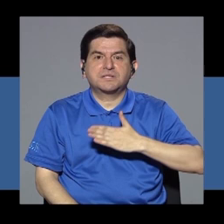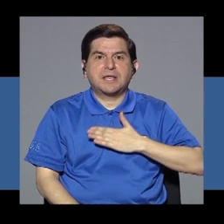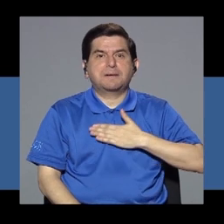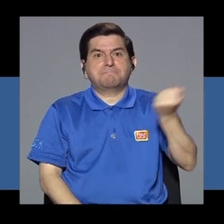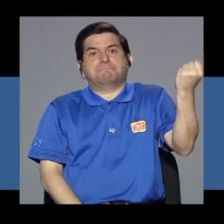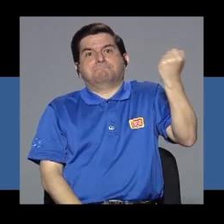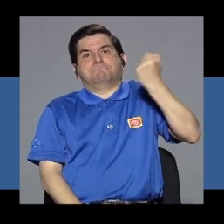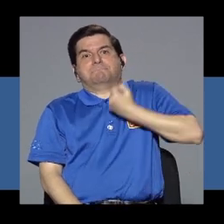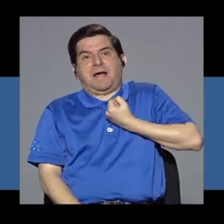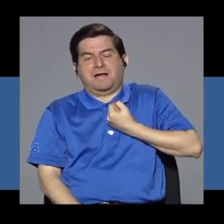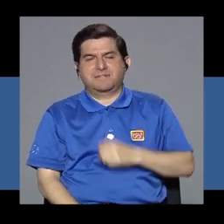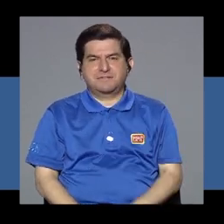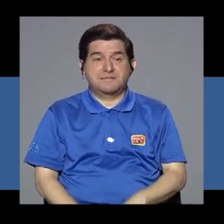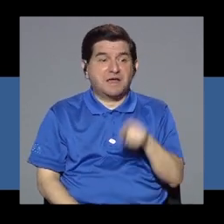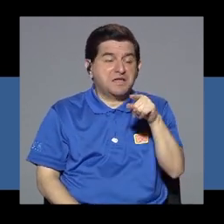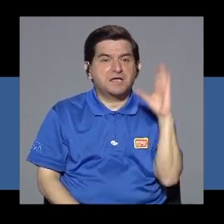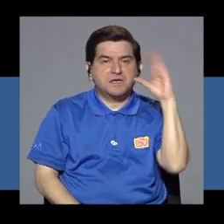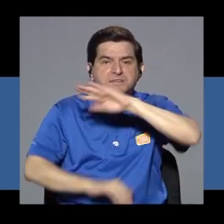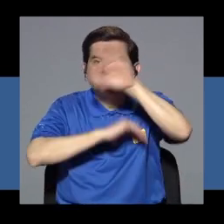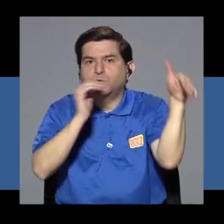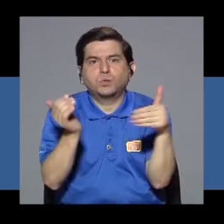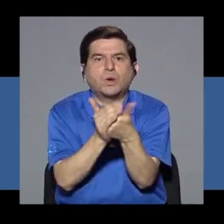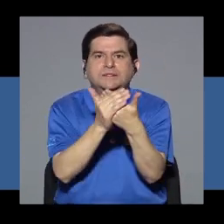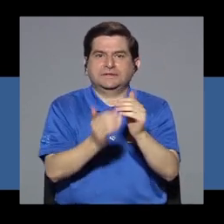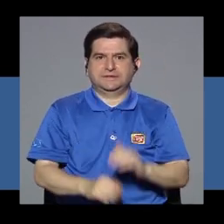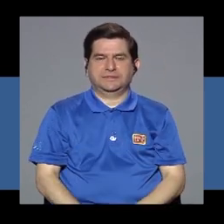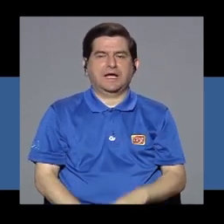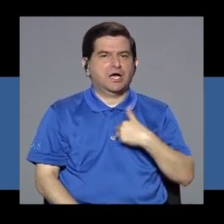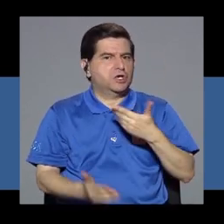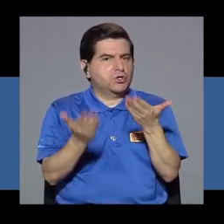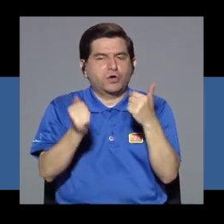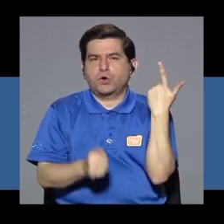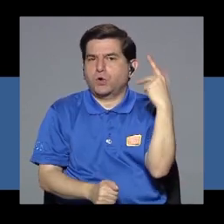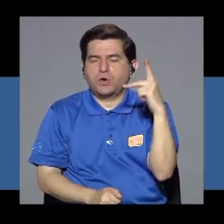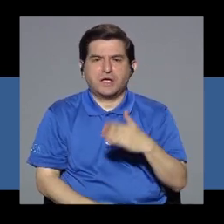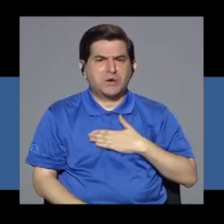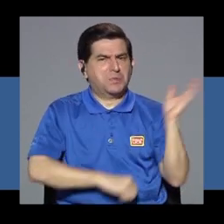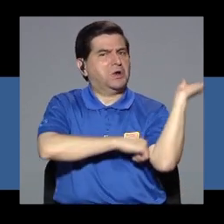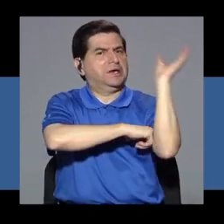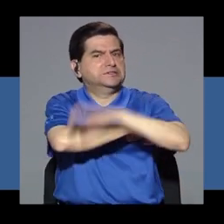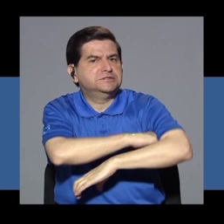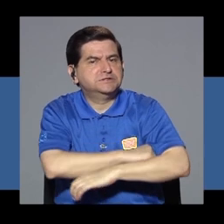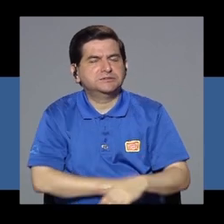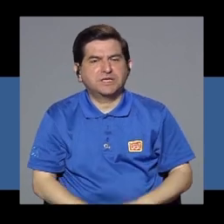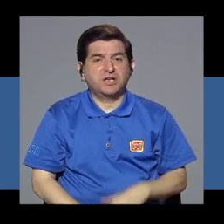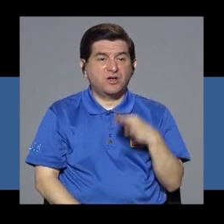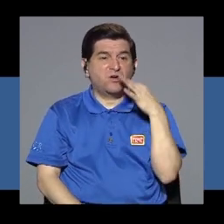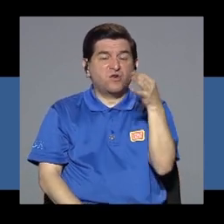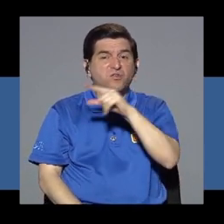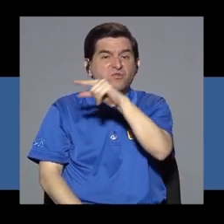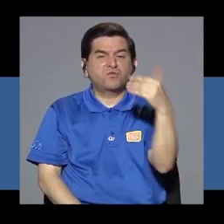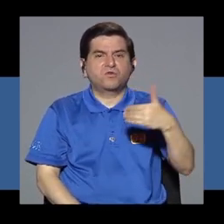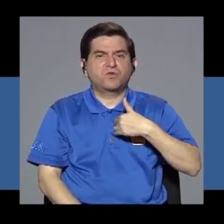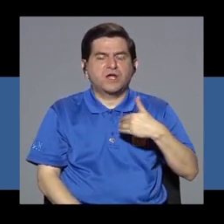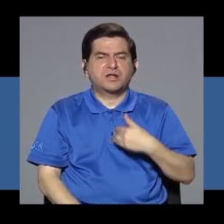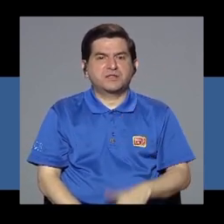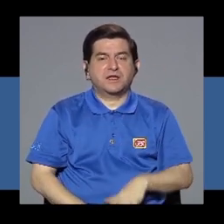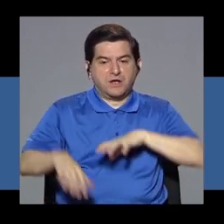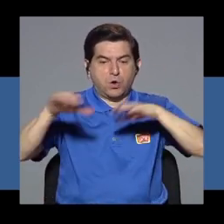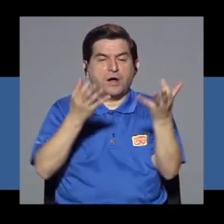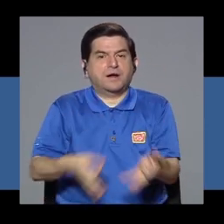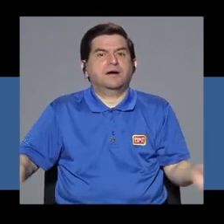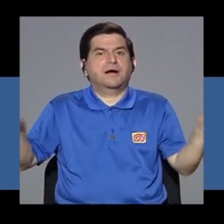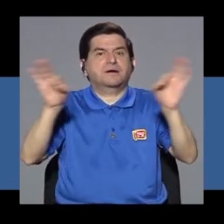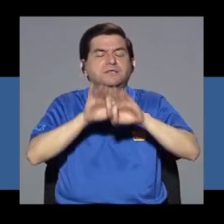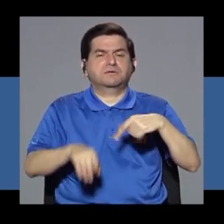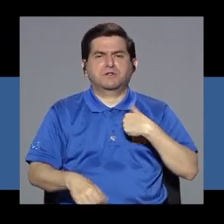mata y tiene espías por todo lado. No me quiero arriesgar a que me castiguen. La próxima semana tengo un evento